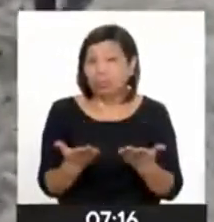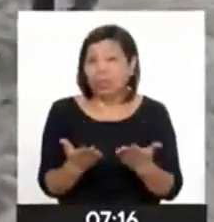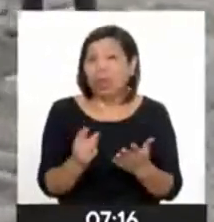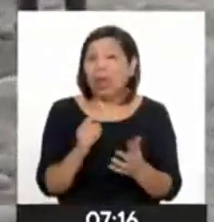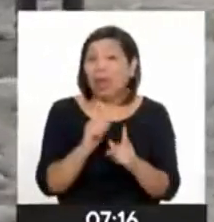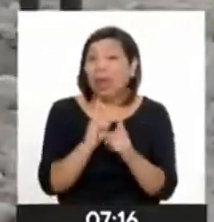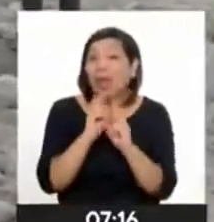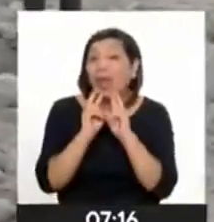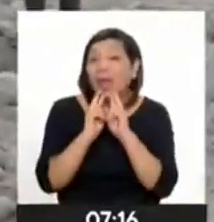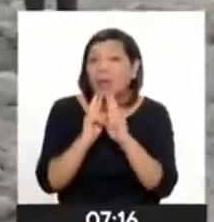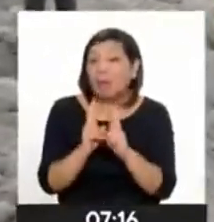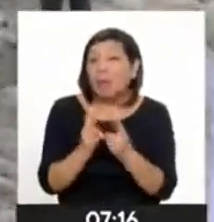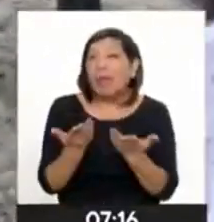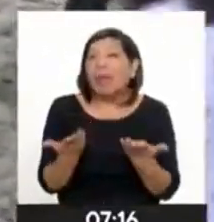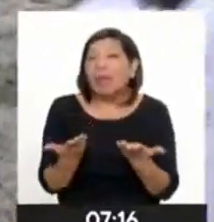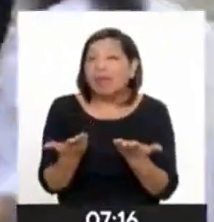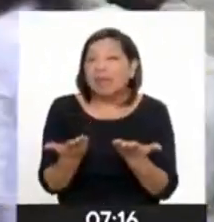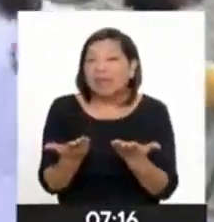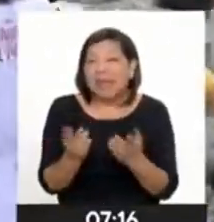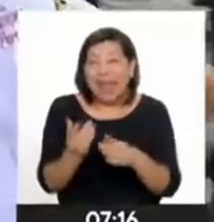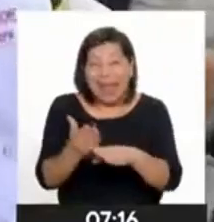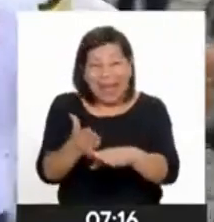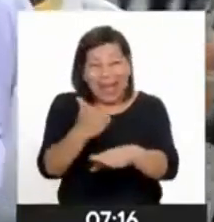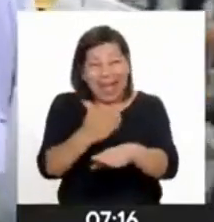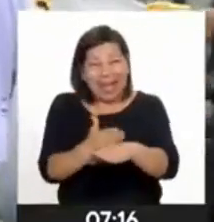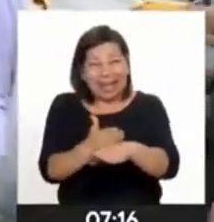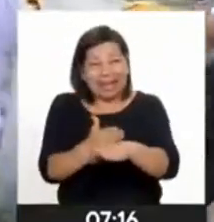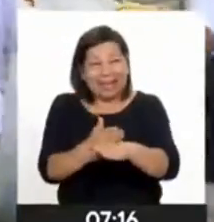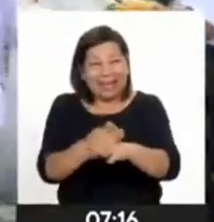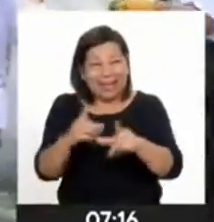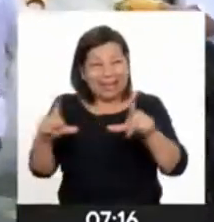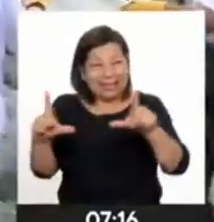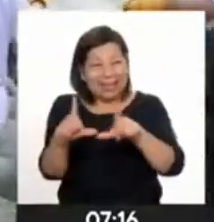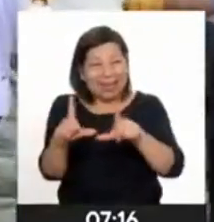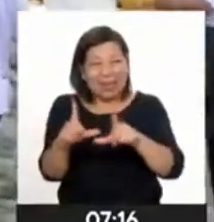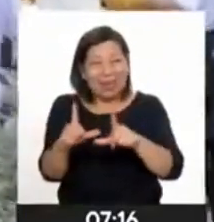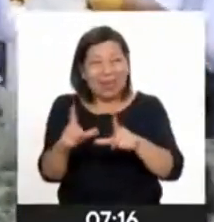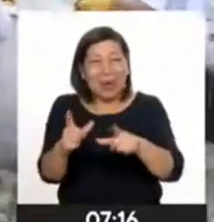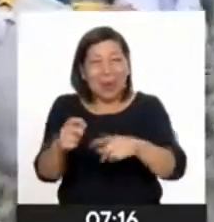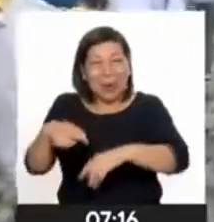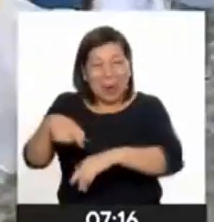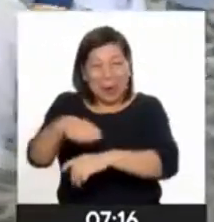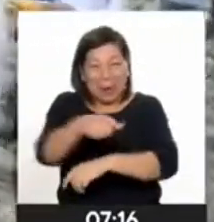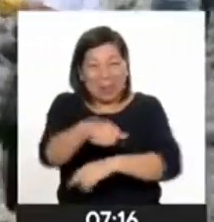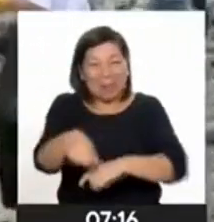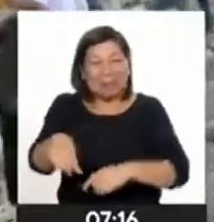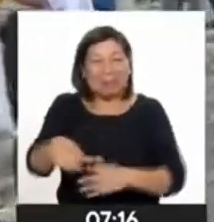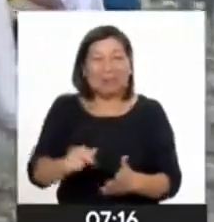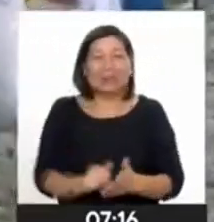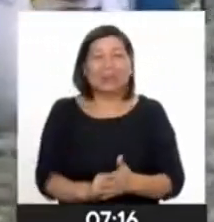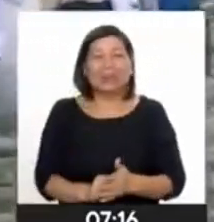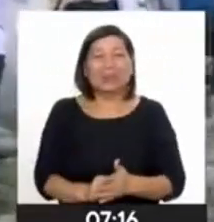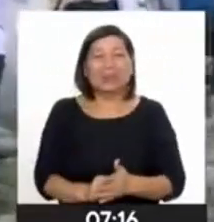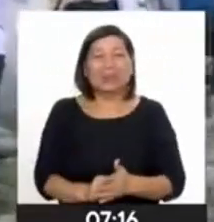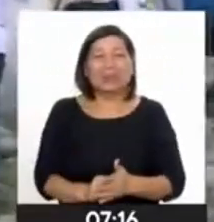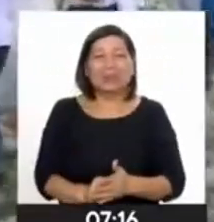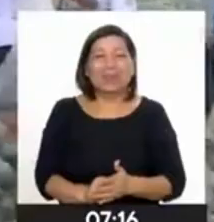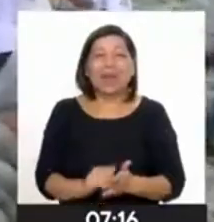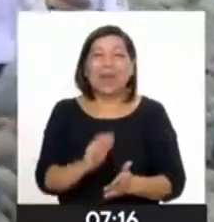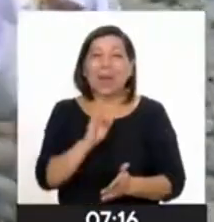declaraciones a otro medio, pero sería importante que en estos momentos continúa